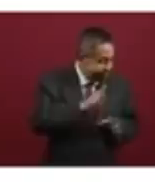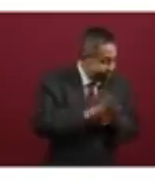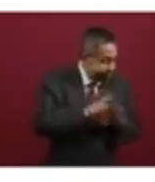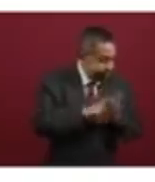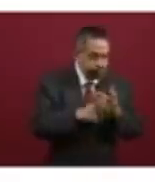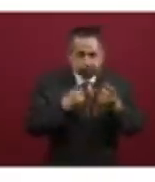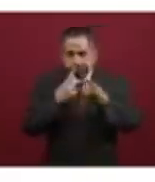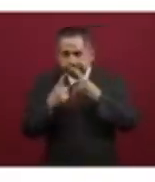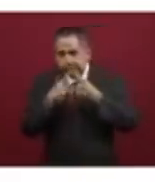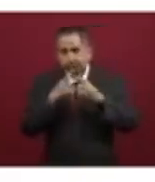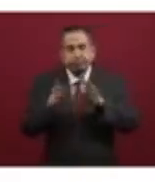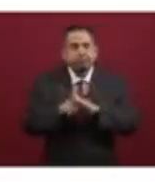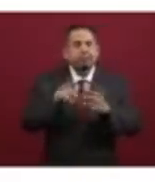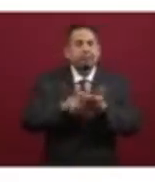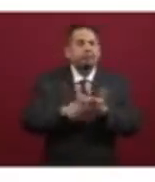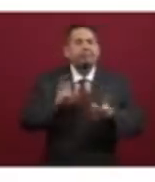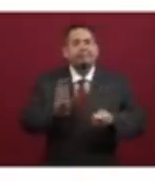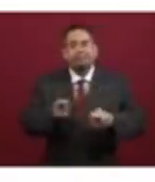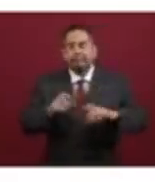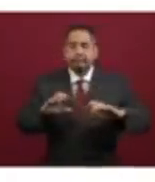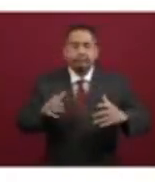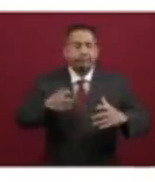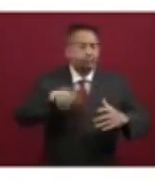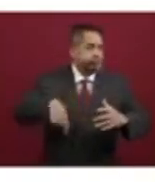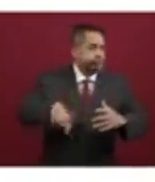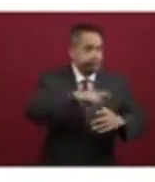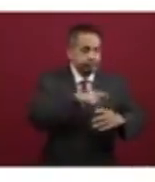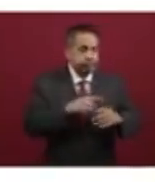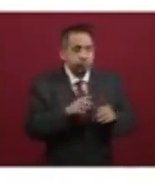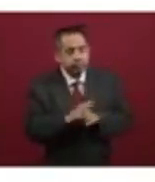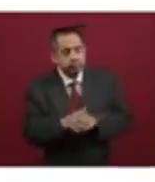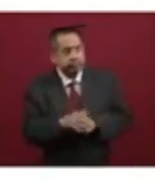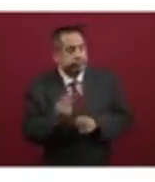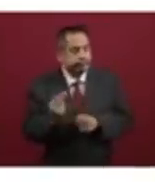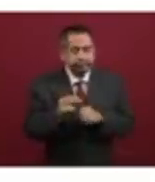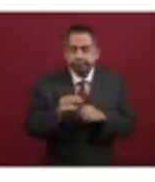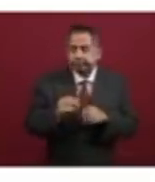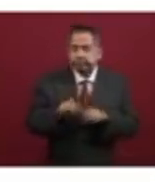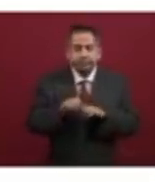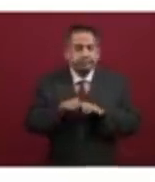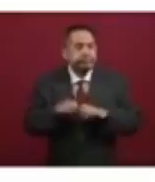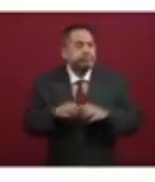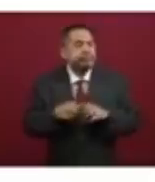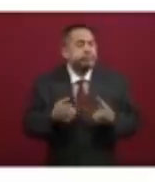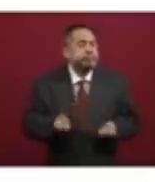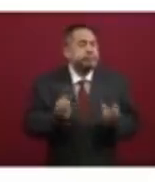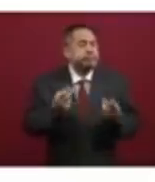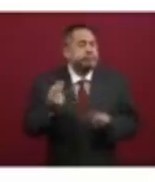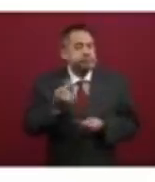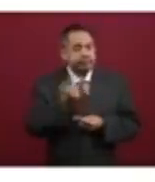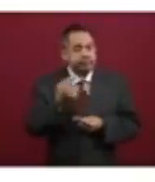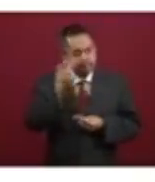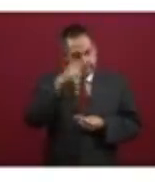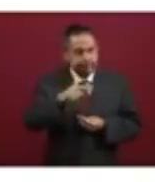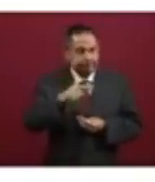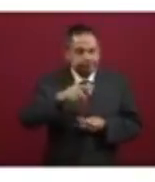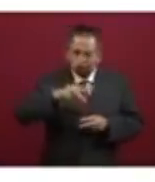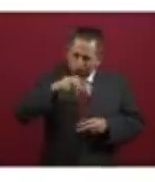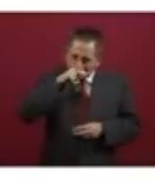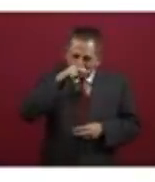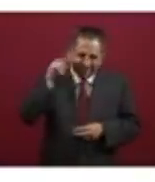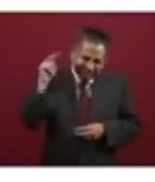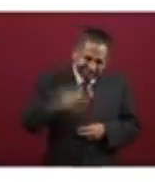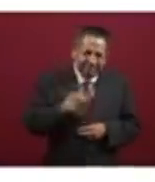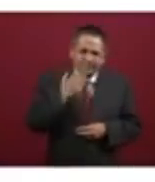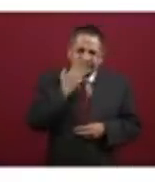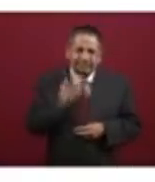capacidades, no solamente de infraestructura, equipamiento, sino también de recursos humanos para enfrentar esta